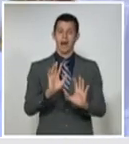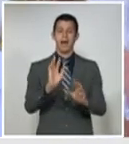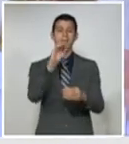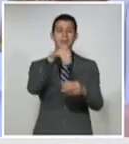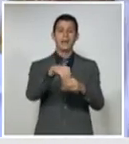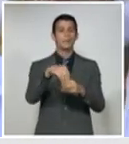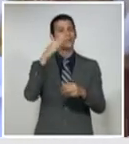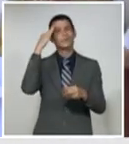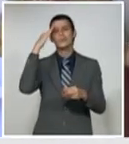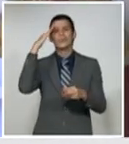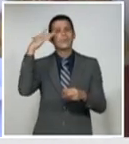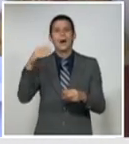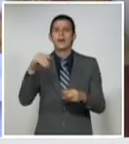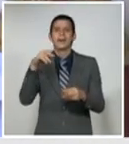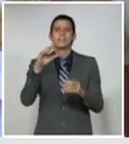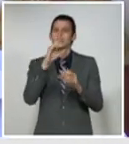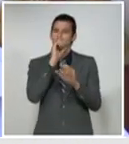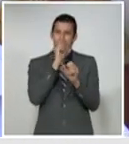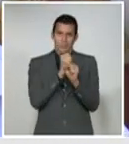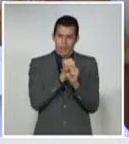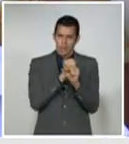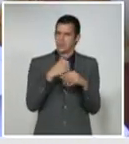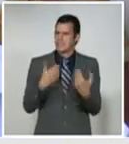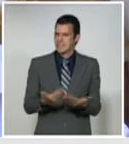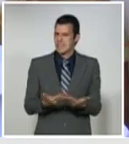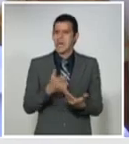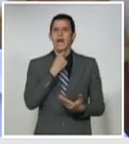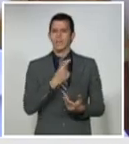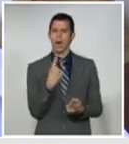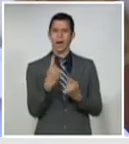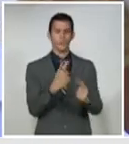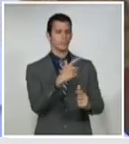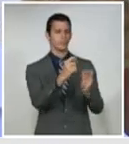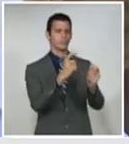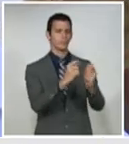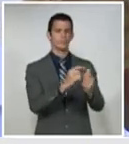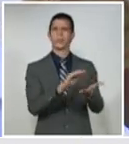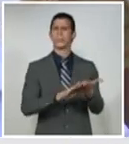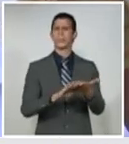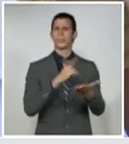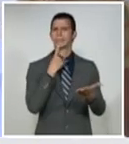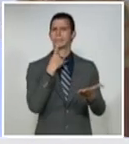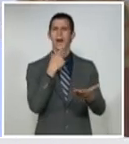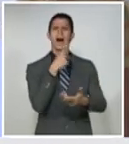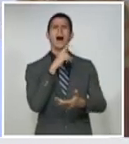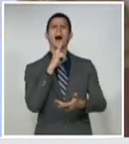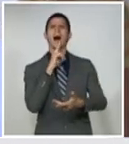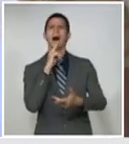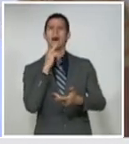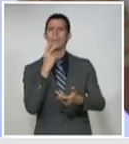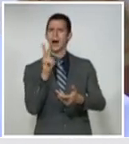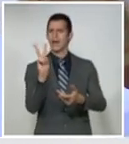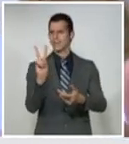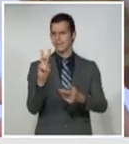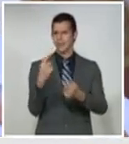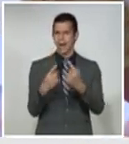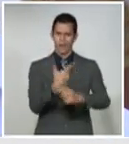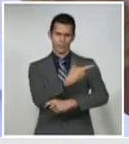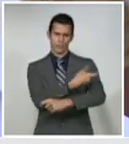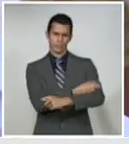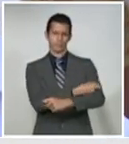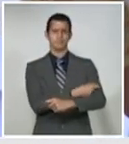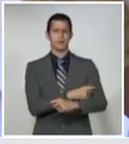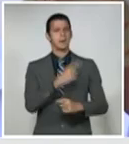de sujetos que tienen dos dosis de vacuna Soberana y otros que tienen dos dosis de vacuna Soberana y una de Soberana Plus. Y